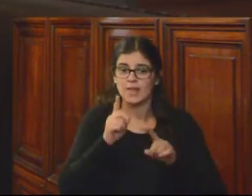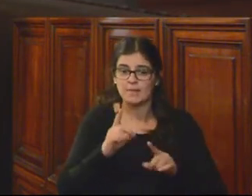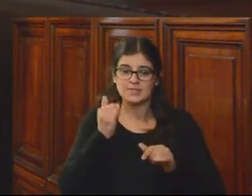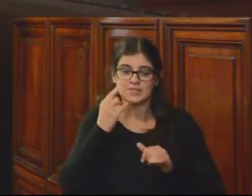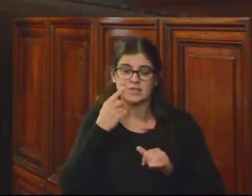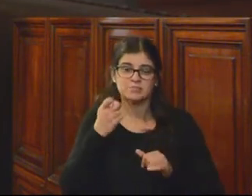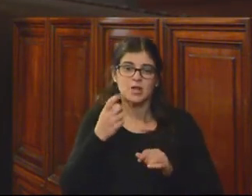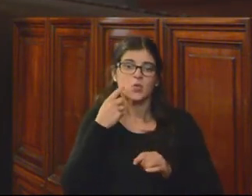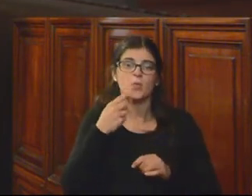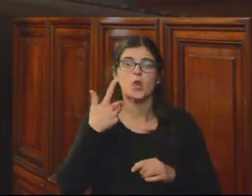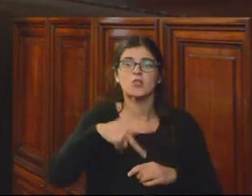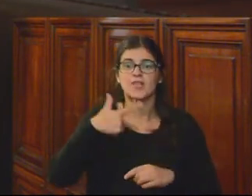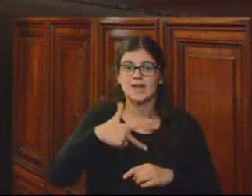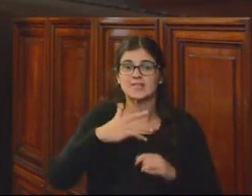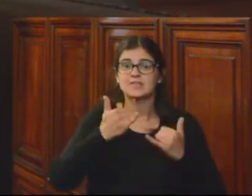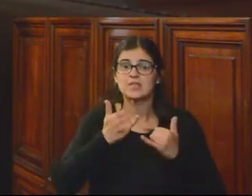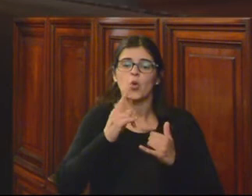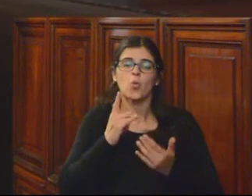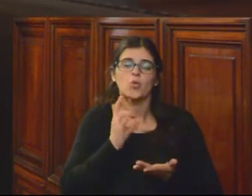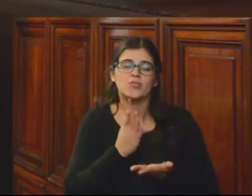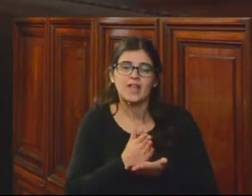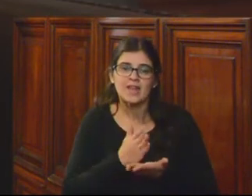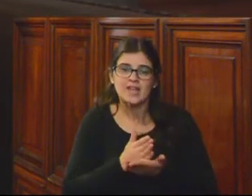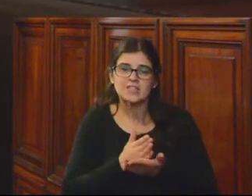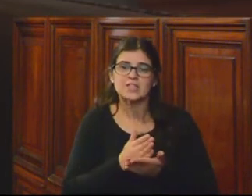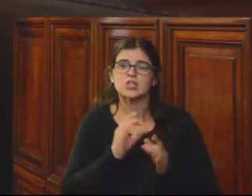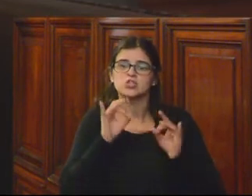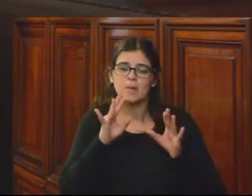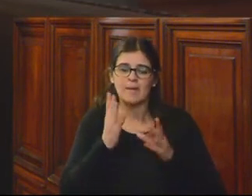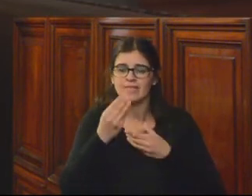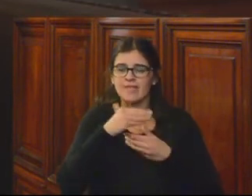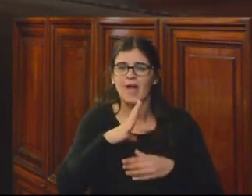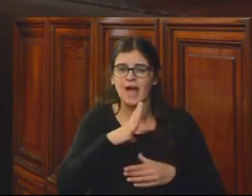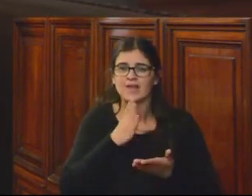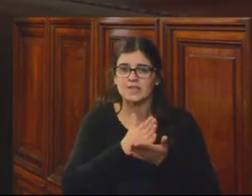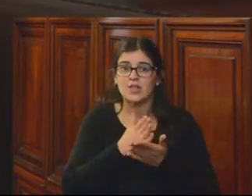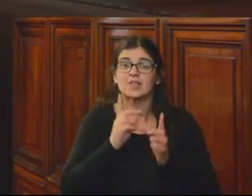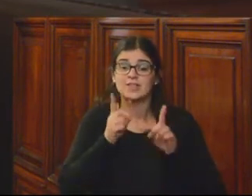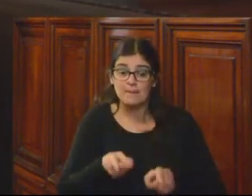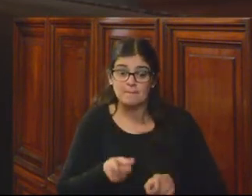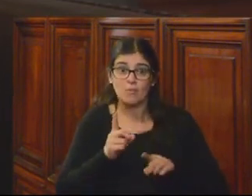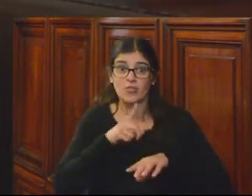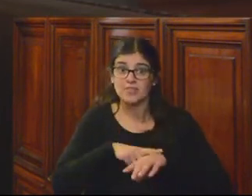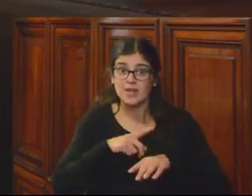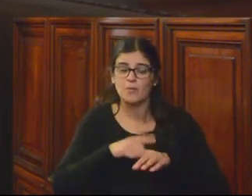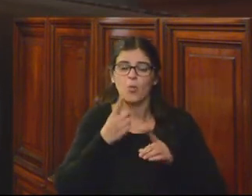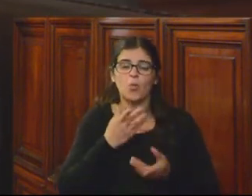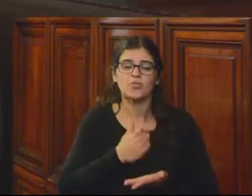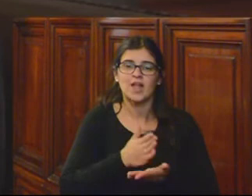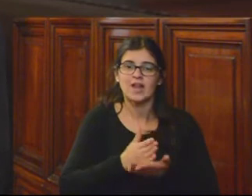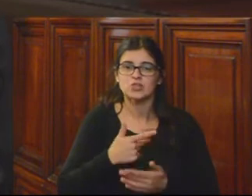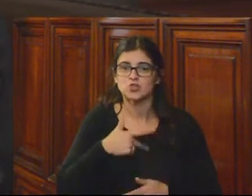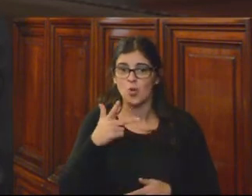observación general número 13, no es solo un derecho humano intrínseco, sino a la vez un derecho humano